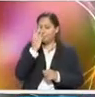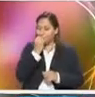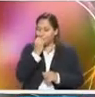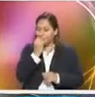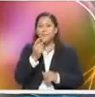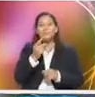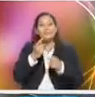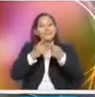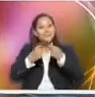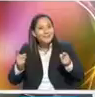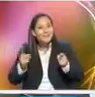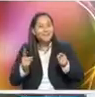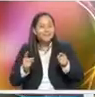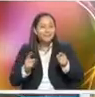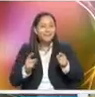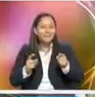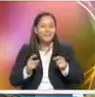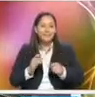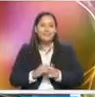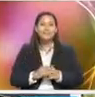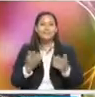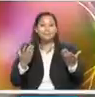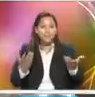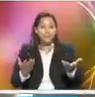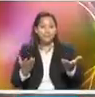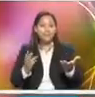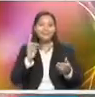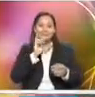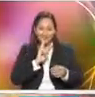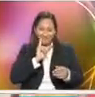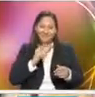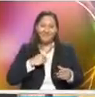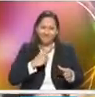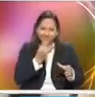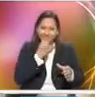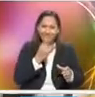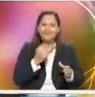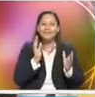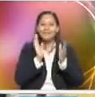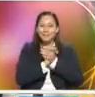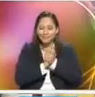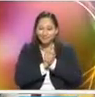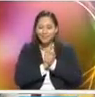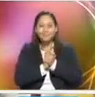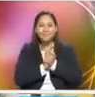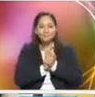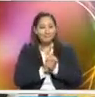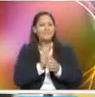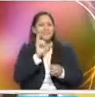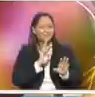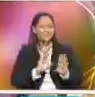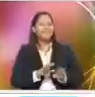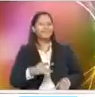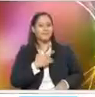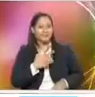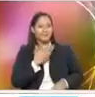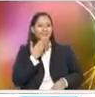muy diferente, ¿sí? Sí, súper diferente. Y vamos a probar. Ok. Muy bien. A ver qué tal nos quedó.